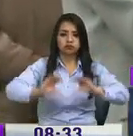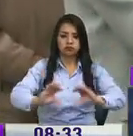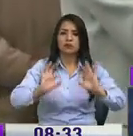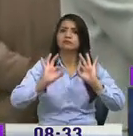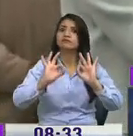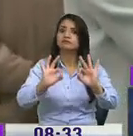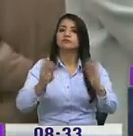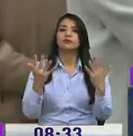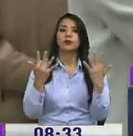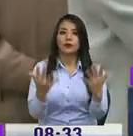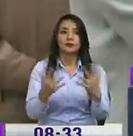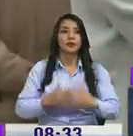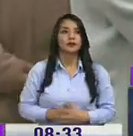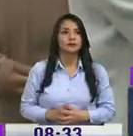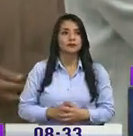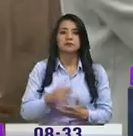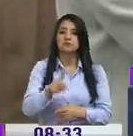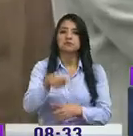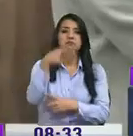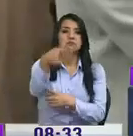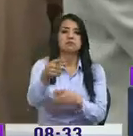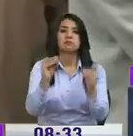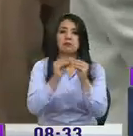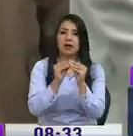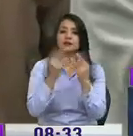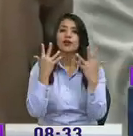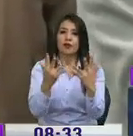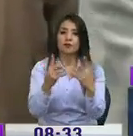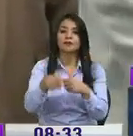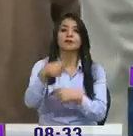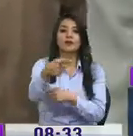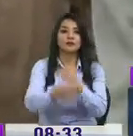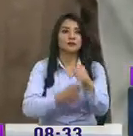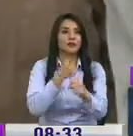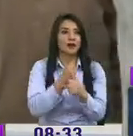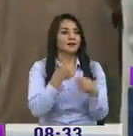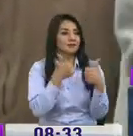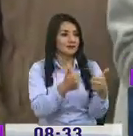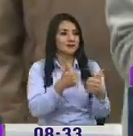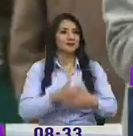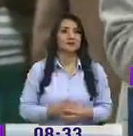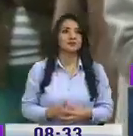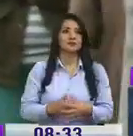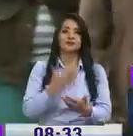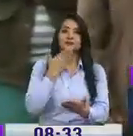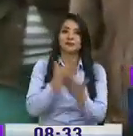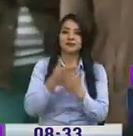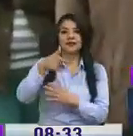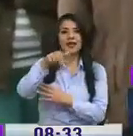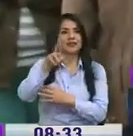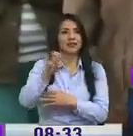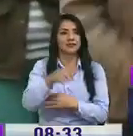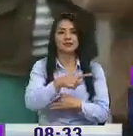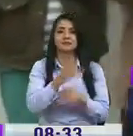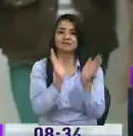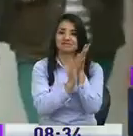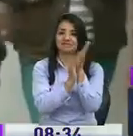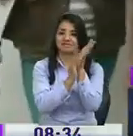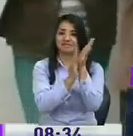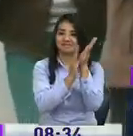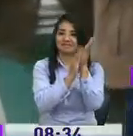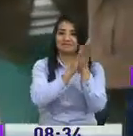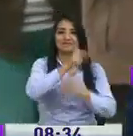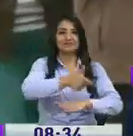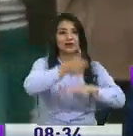y nos vienen muchas obras más para el año que viene. Perfecto, muchísimas gracias, señora Gladys. Vamos a dar un fuerte aplauso también a la